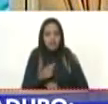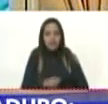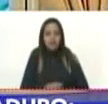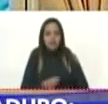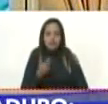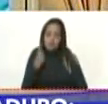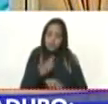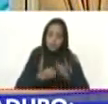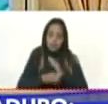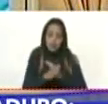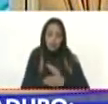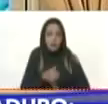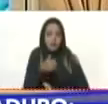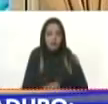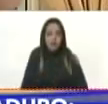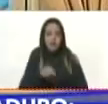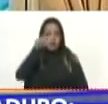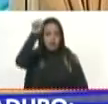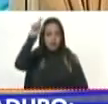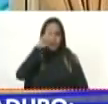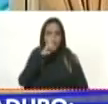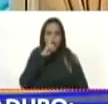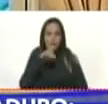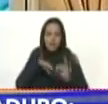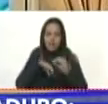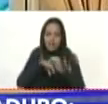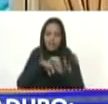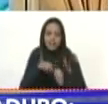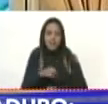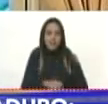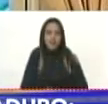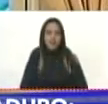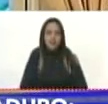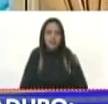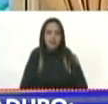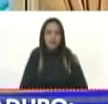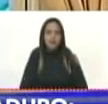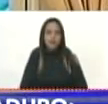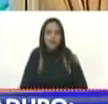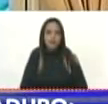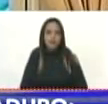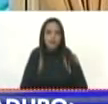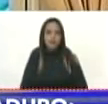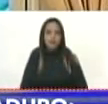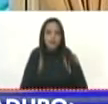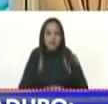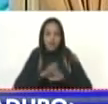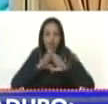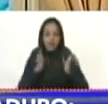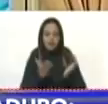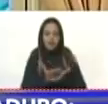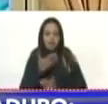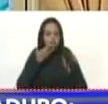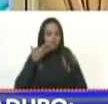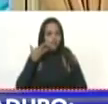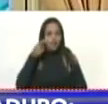con super bigote y el anillo espacial. Bueno. En el mundo se admira al pueblo de